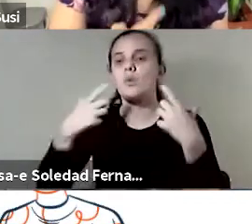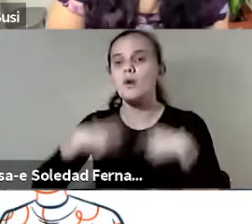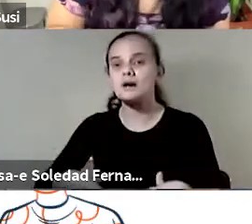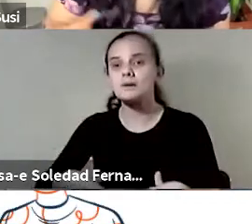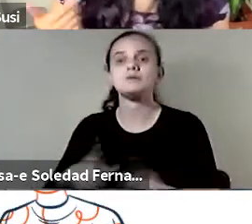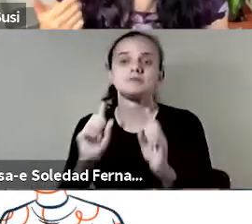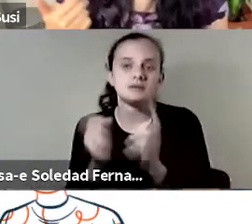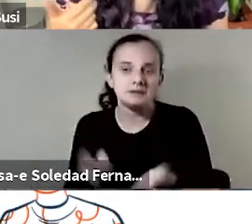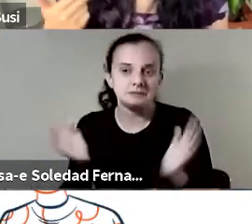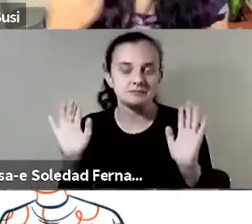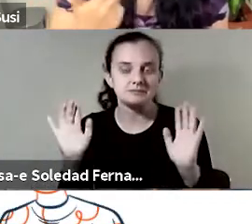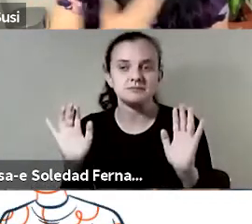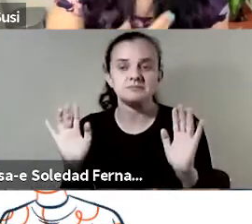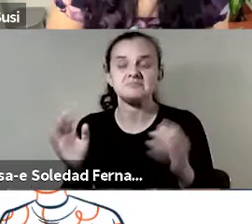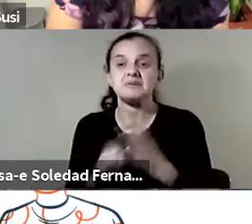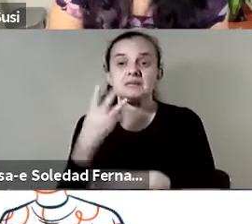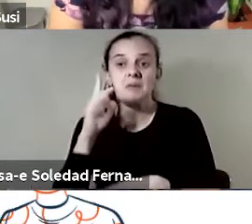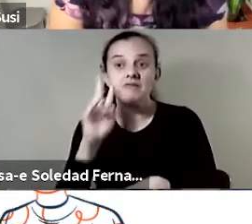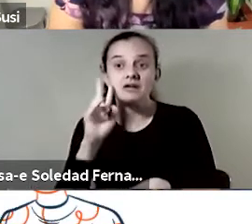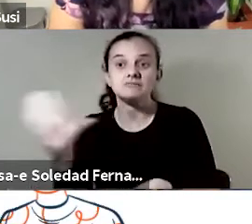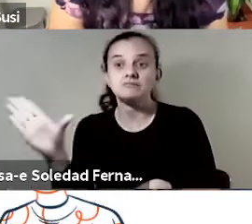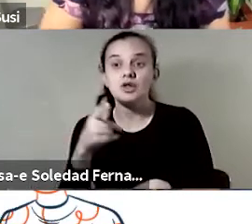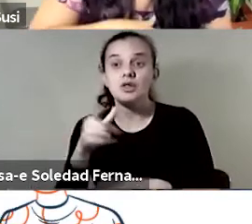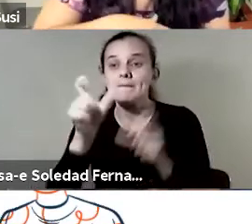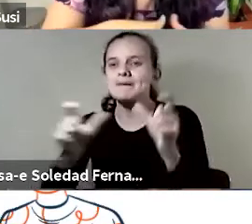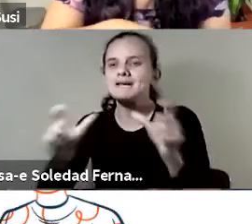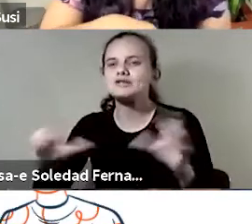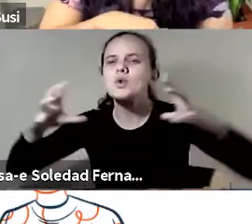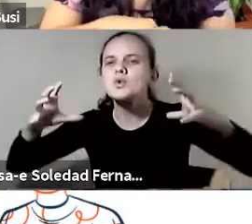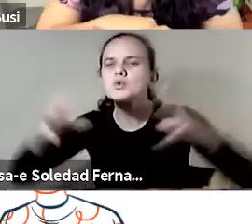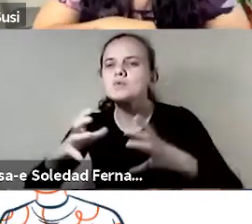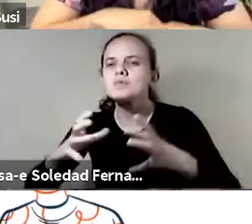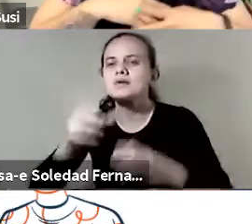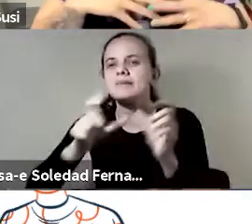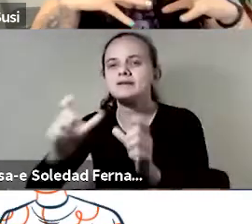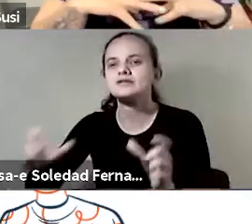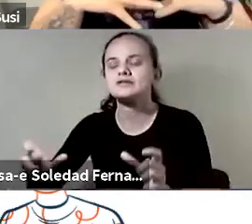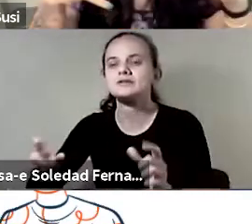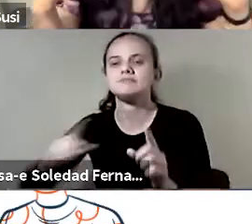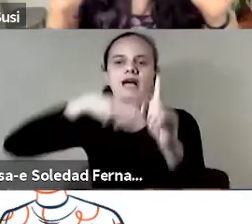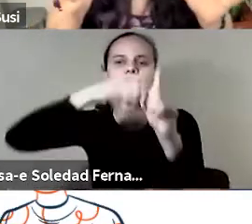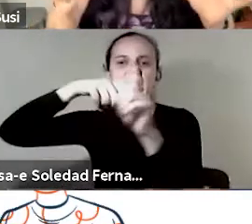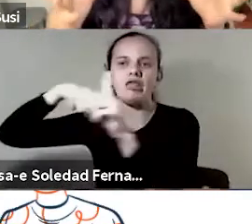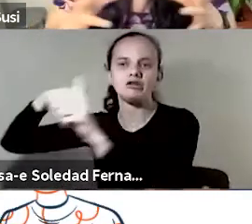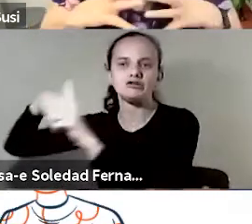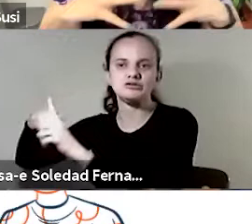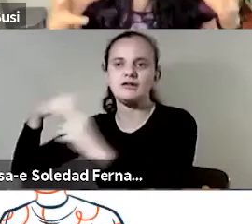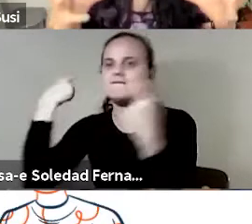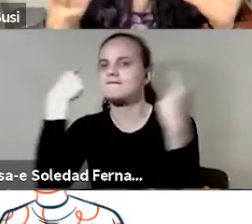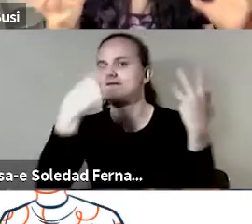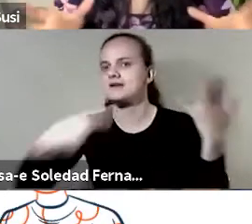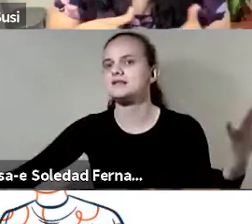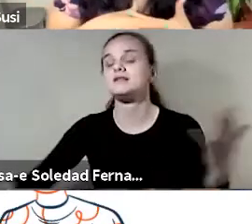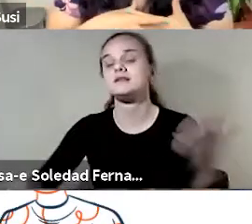vida y en distintas situaciones de nuestro cuerpo también. Entonces, es bueno también empezar a ver a toda la humanidad como un